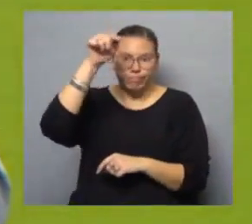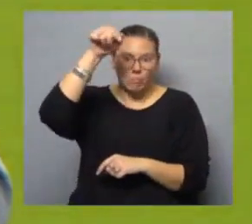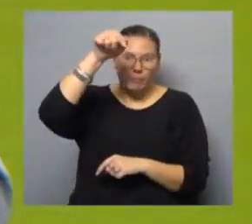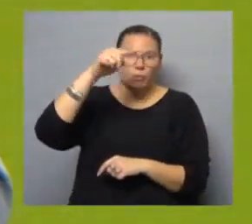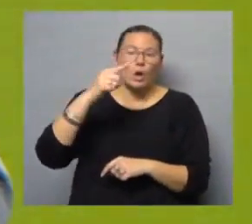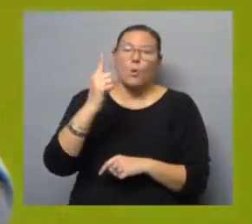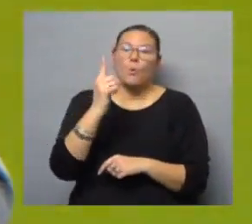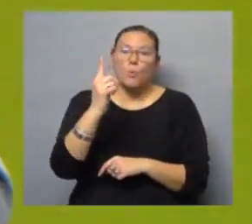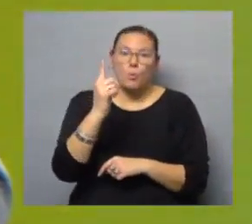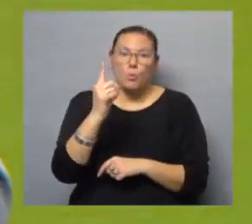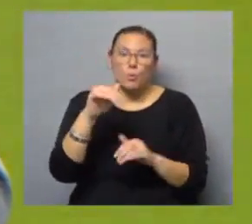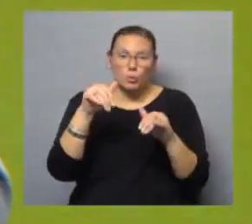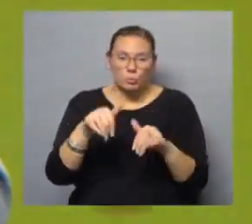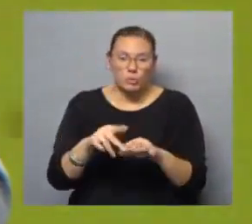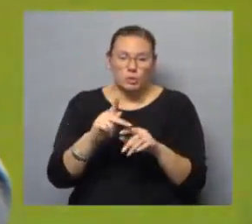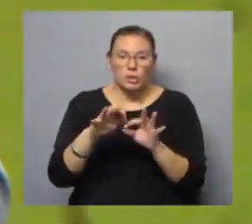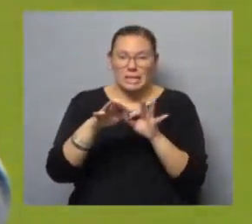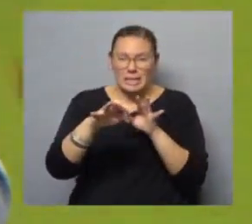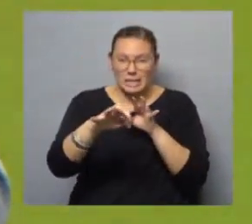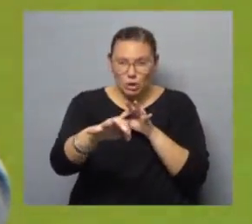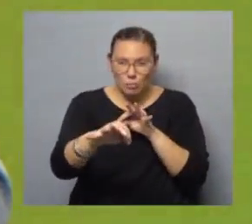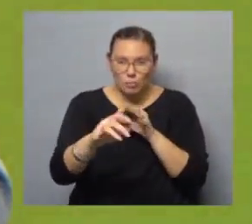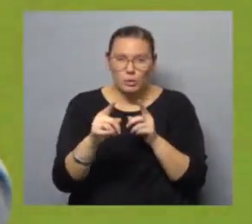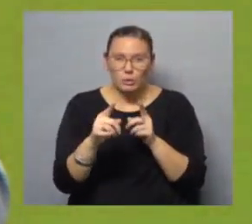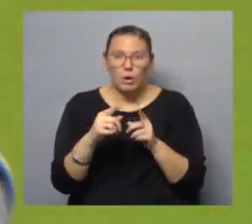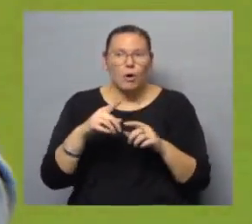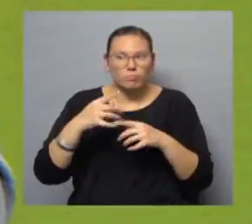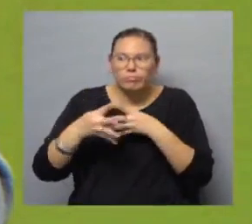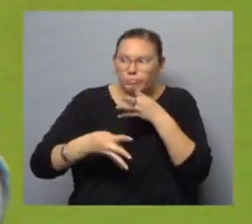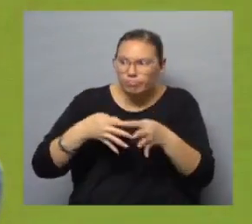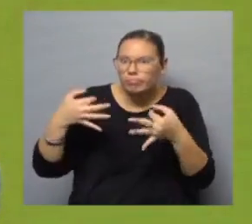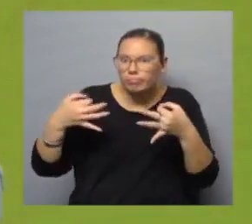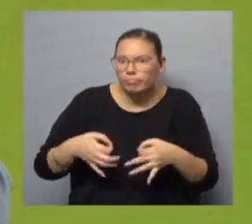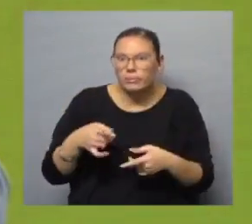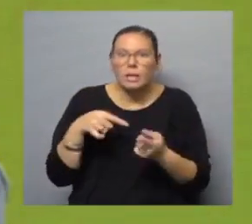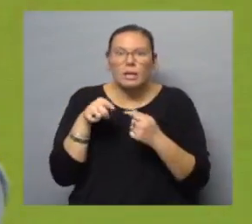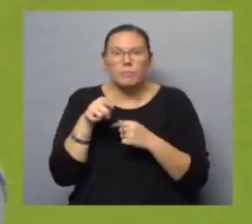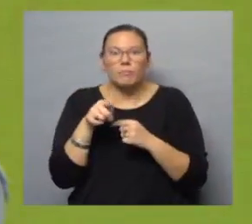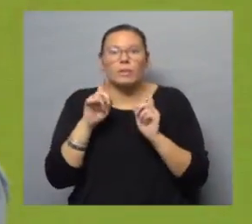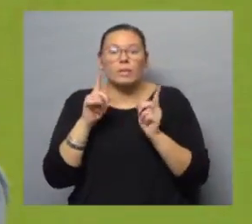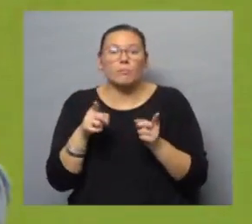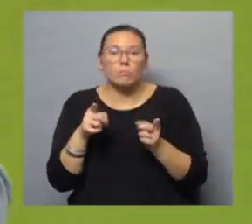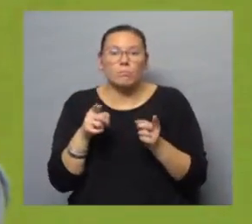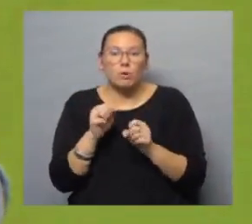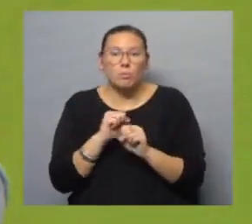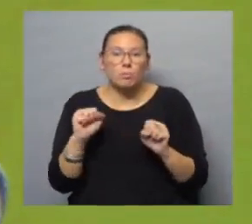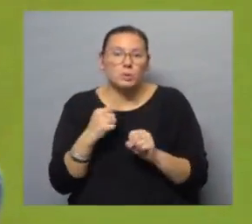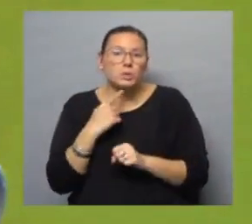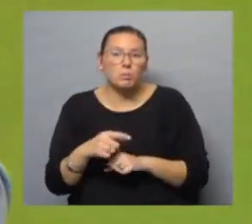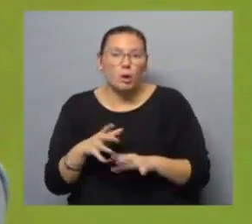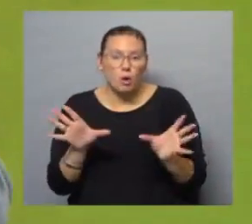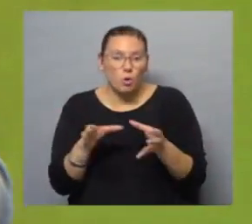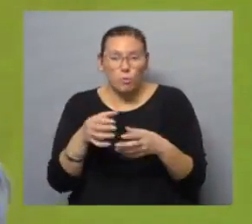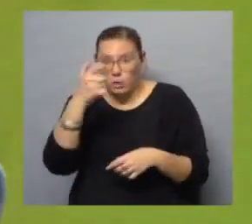1 millón de kilómetros de la Tierra, funcionando a pleno, y esto supone que además estará disponible para ser utilizado por la